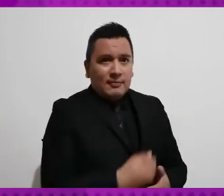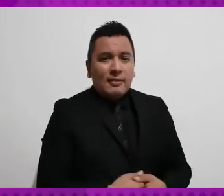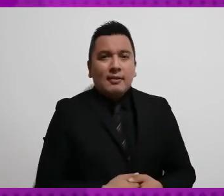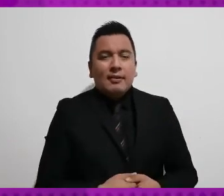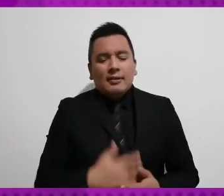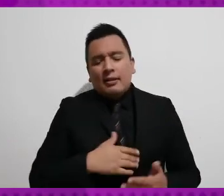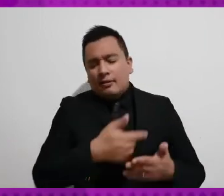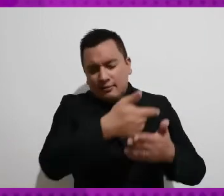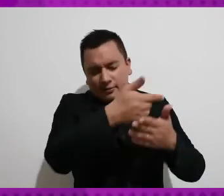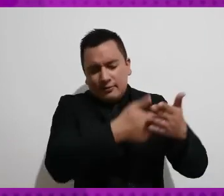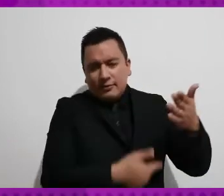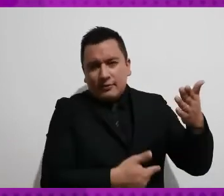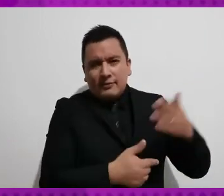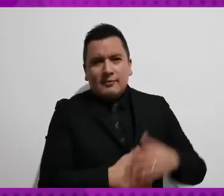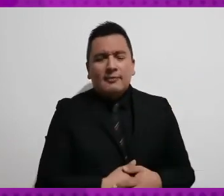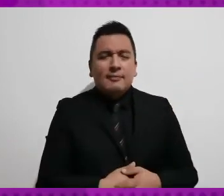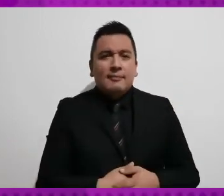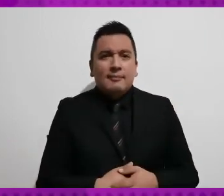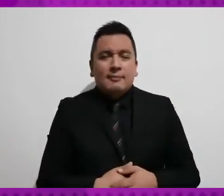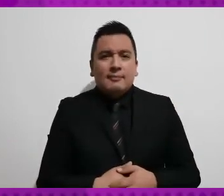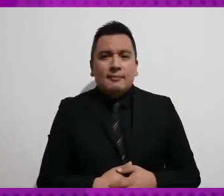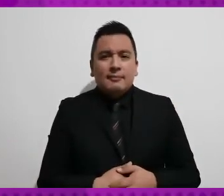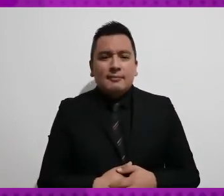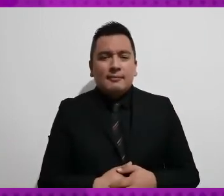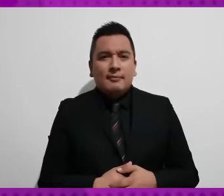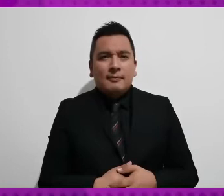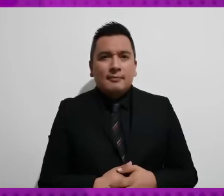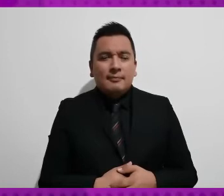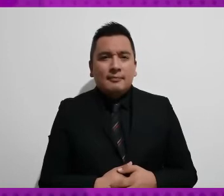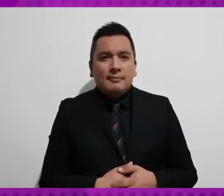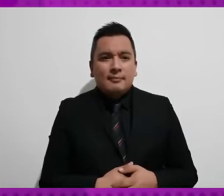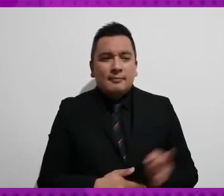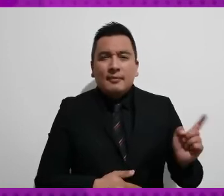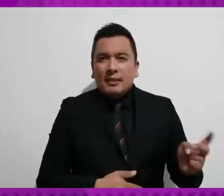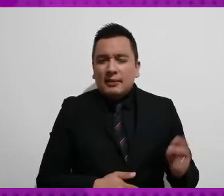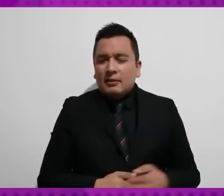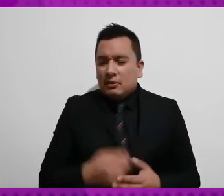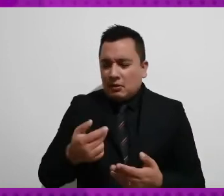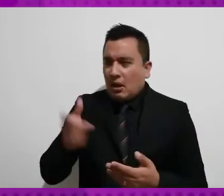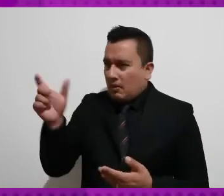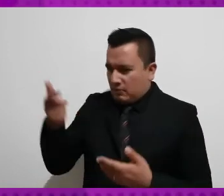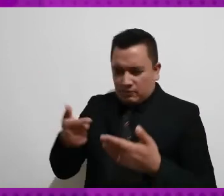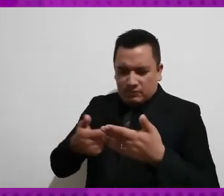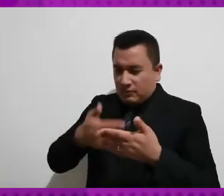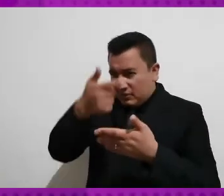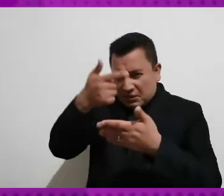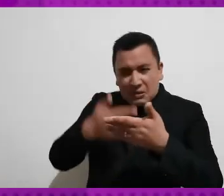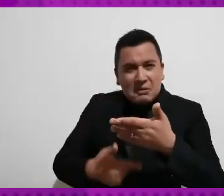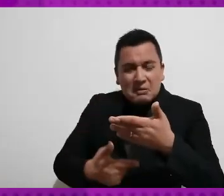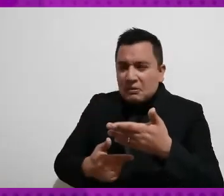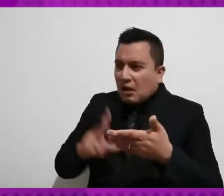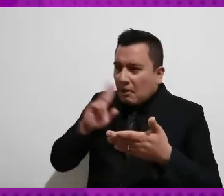credencial y hay una lista nominal. Obviamente el procedimiento que siguen los funcionarios es verificar que me encuentro en la lista